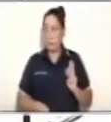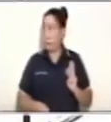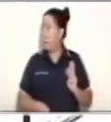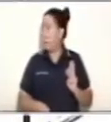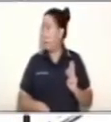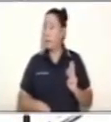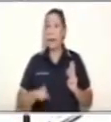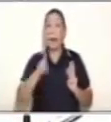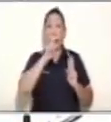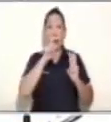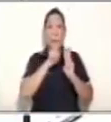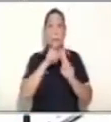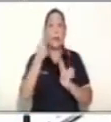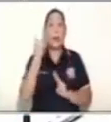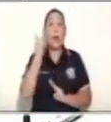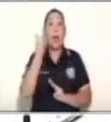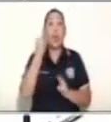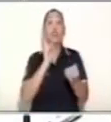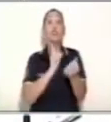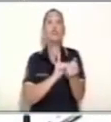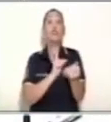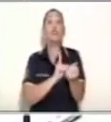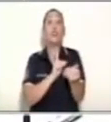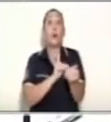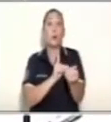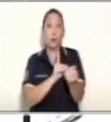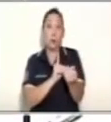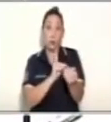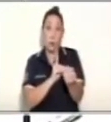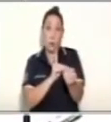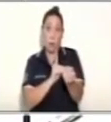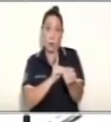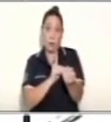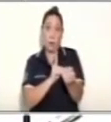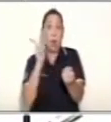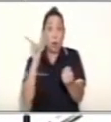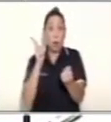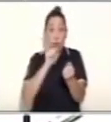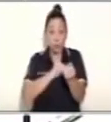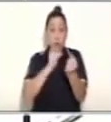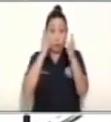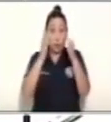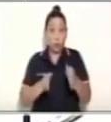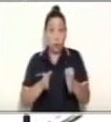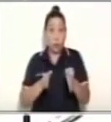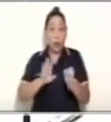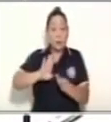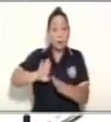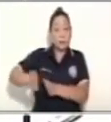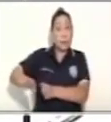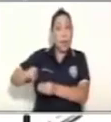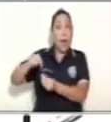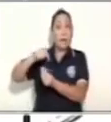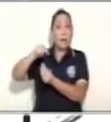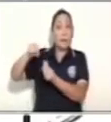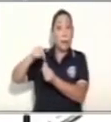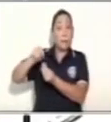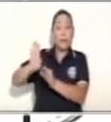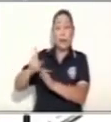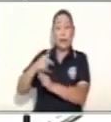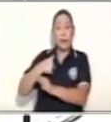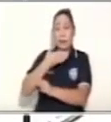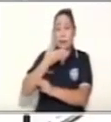a los médicos, esas personas tan maravillosas que dejan de lado su vida familiar, su vida personal,